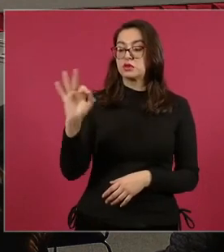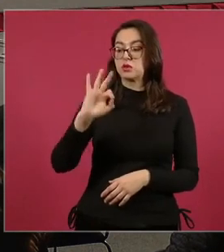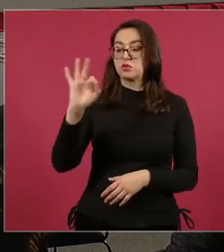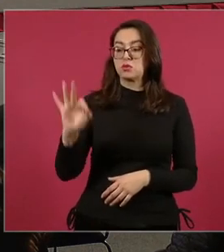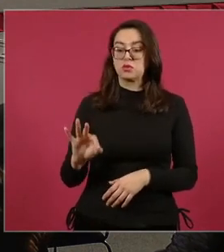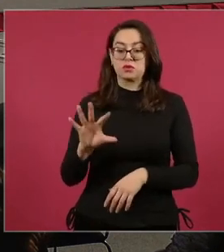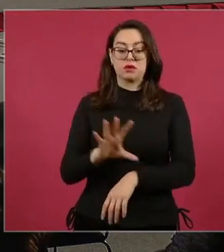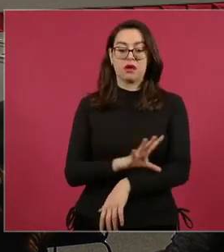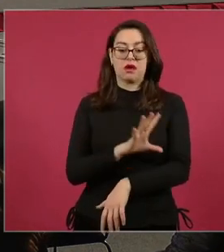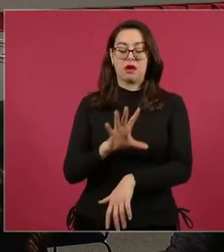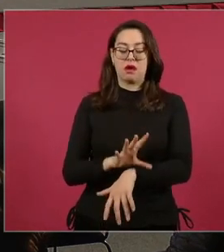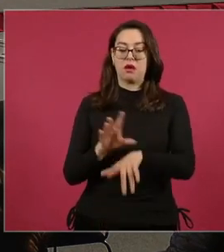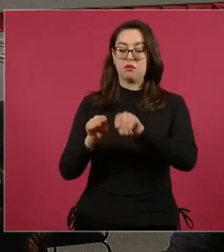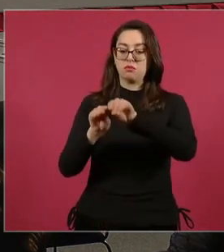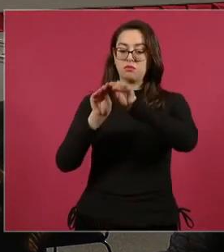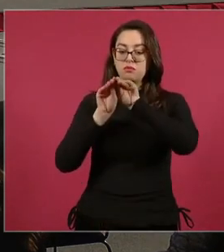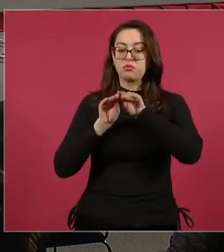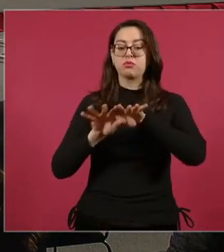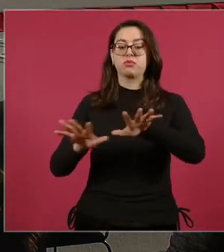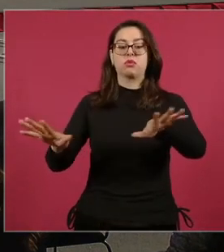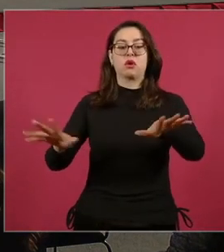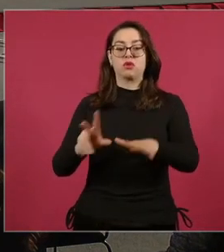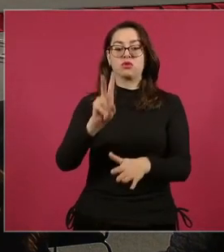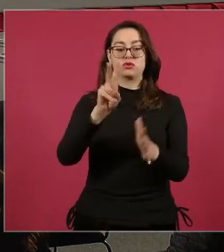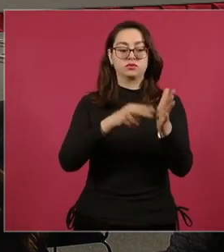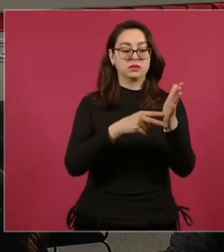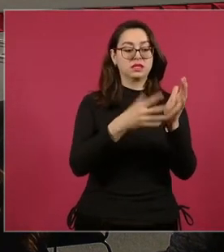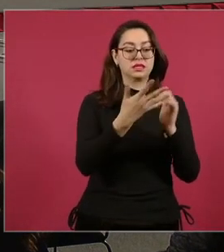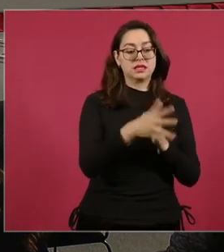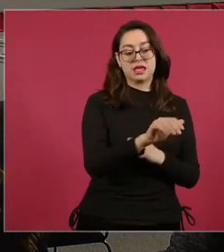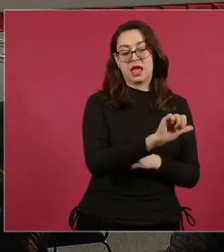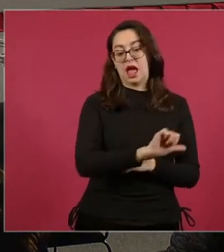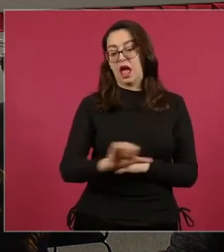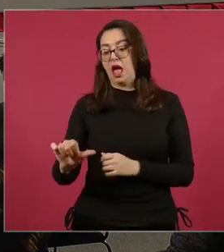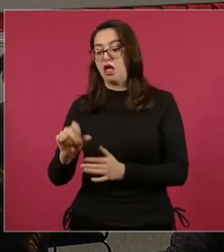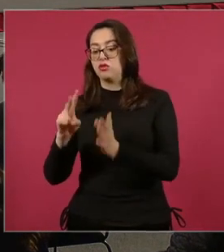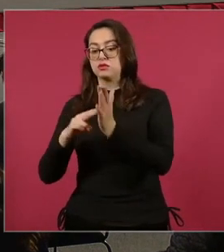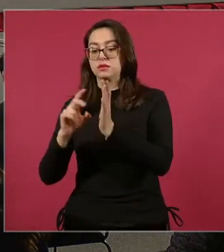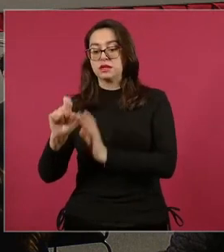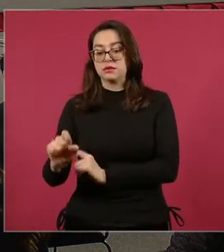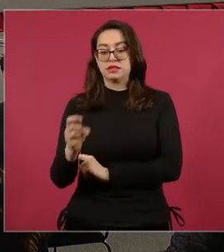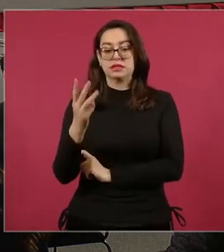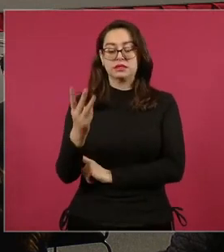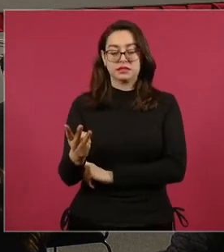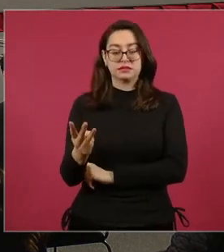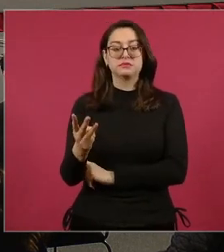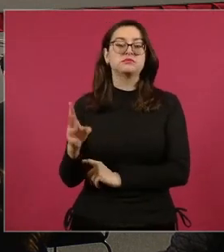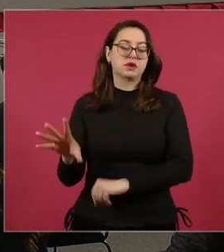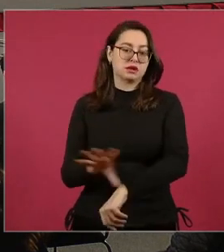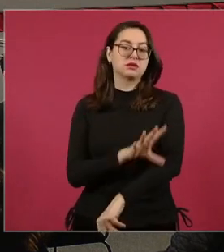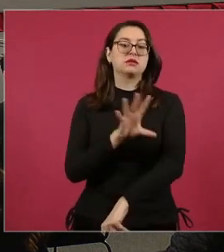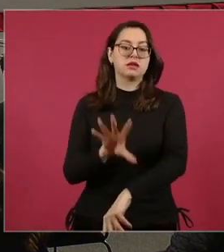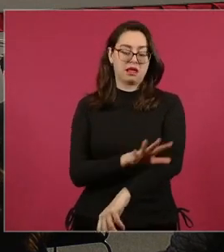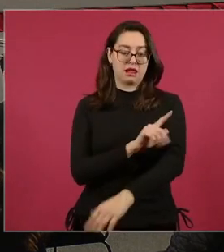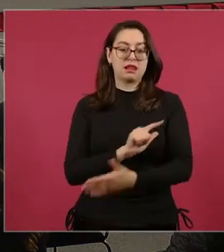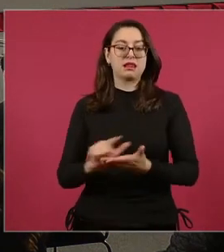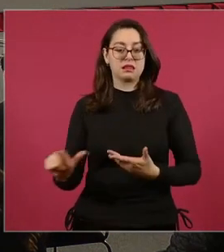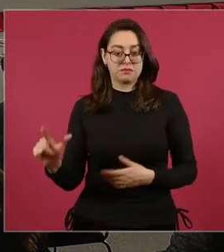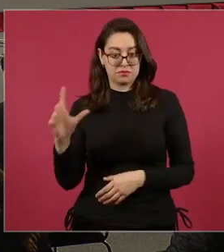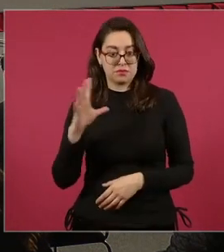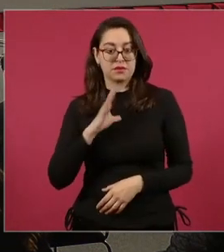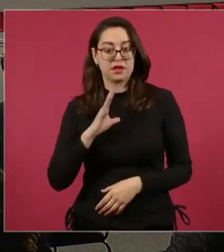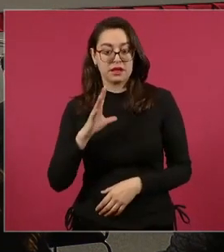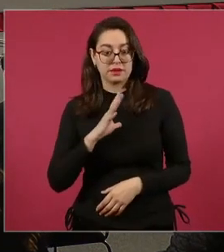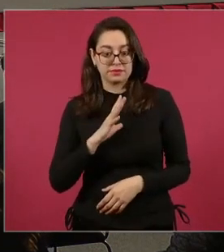estas entre 2010 y el 2023. Estos 35 proyectos